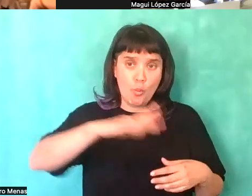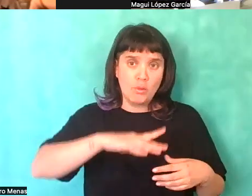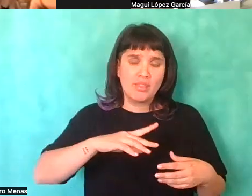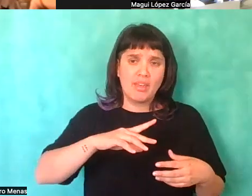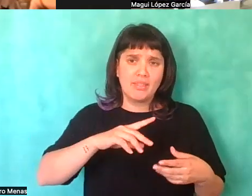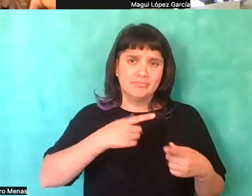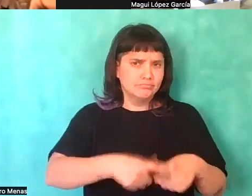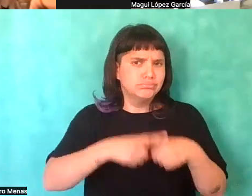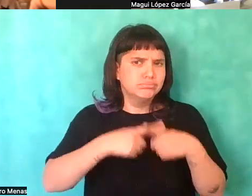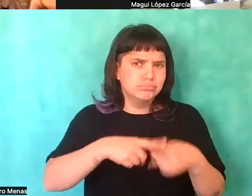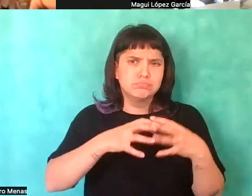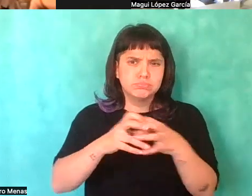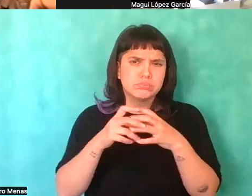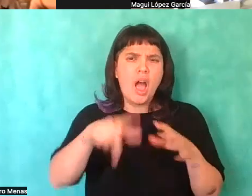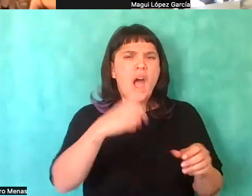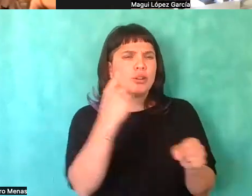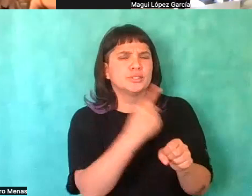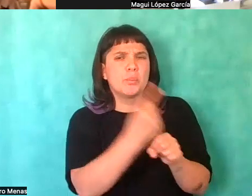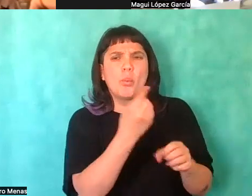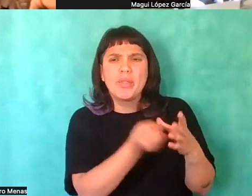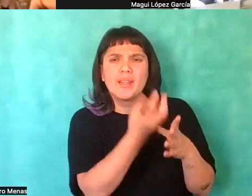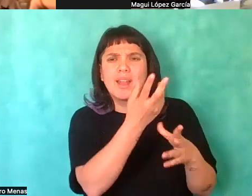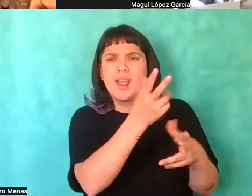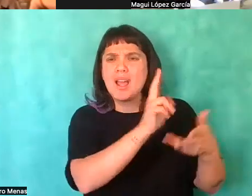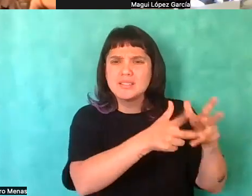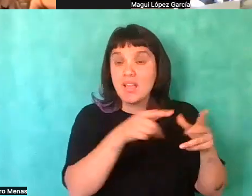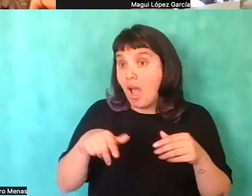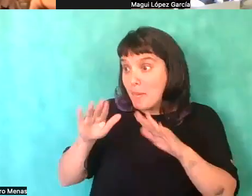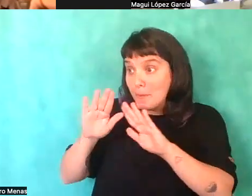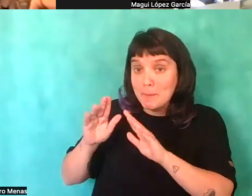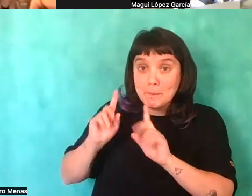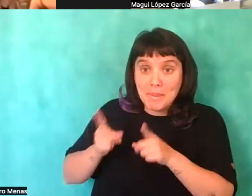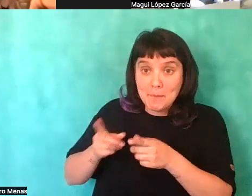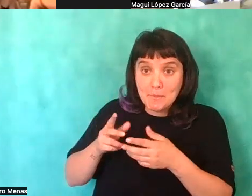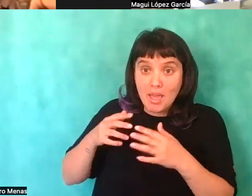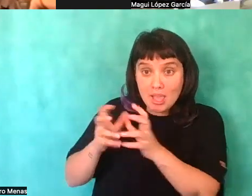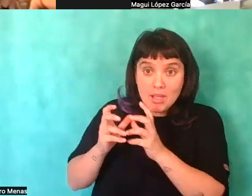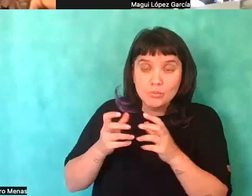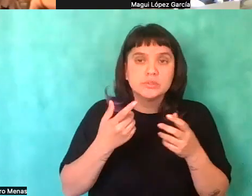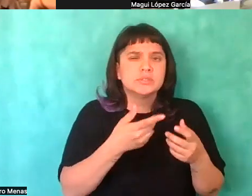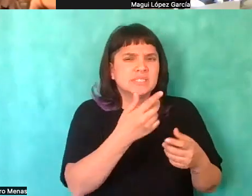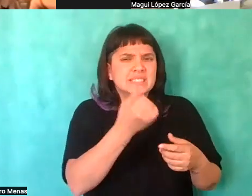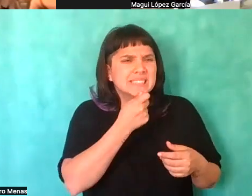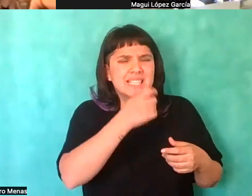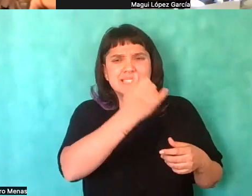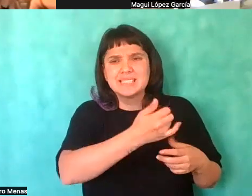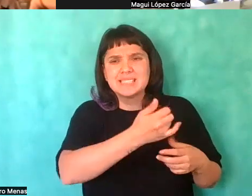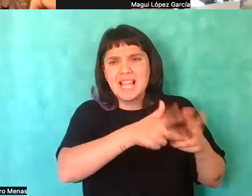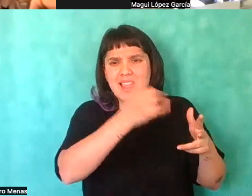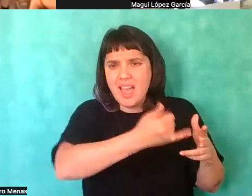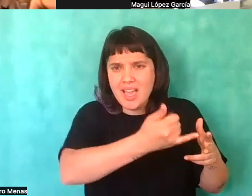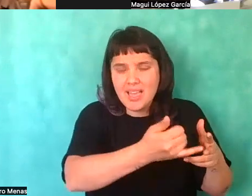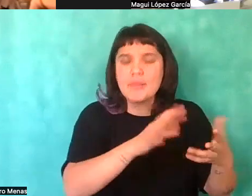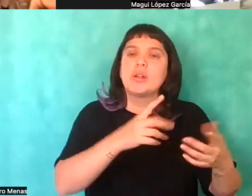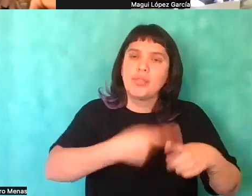señas porque la seña esta discusión. bueno, ya esta seña ya existe, y bueno, y entonces, bueno, hubo también una discusión que